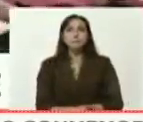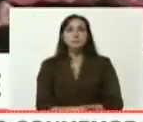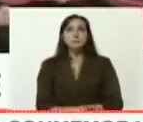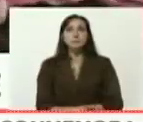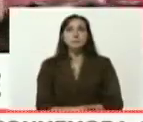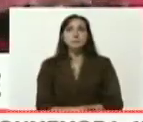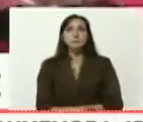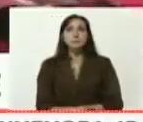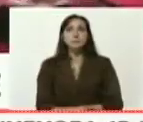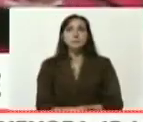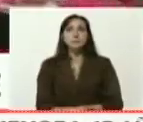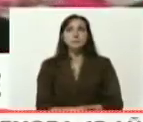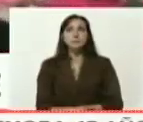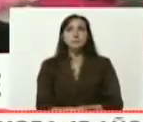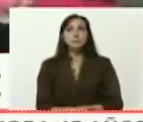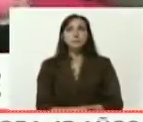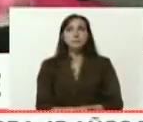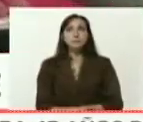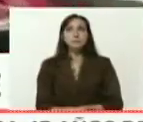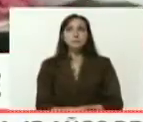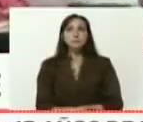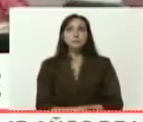yo no me voy lisa de aquí,